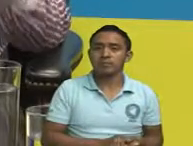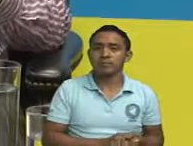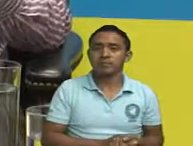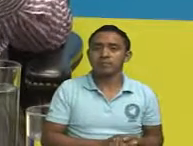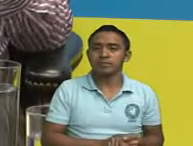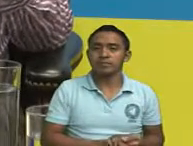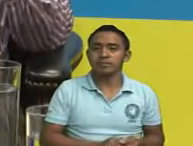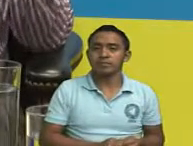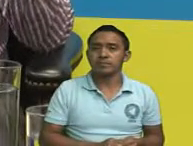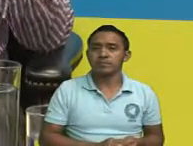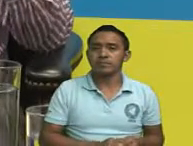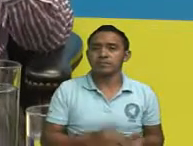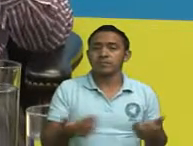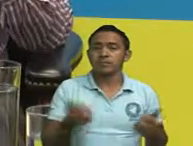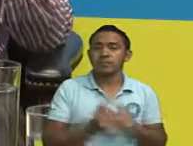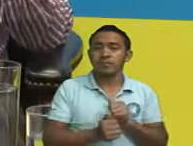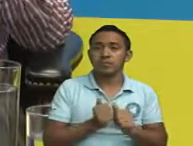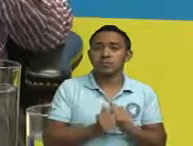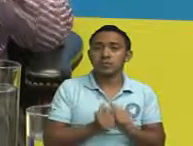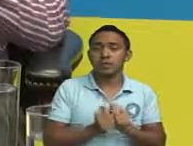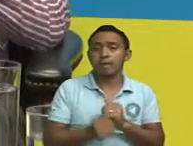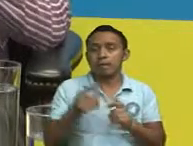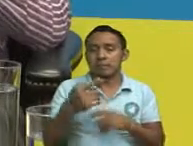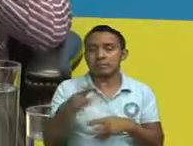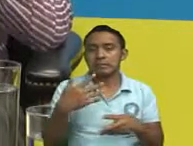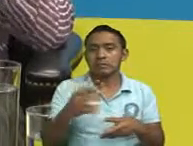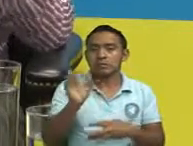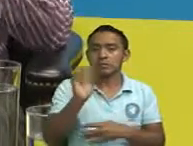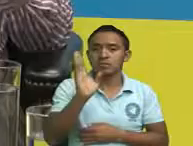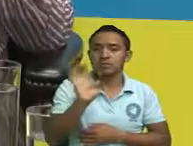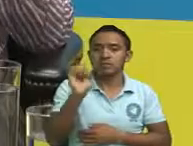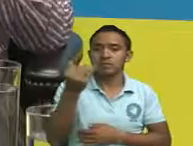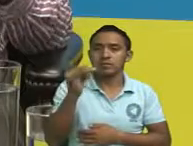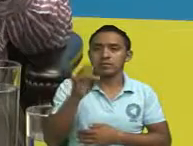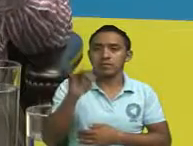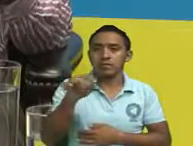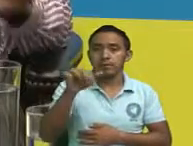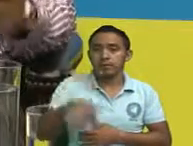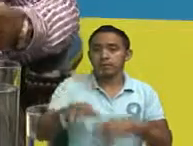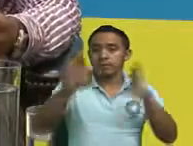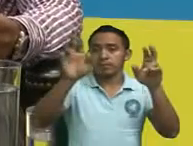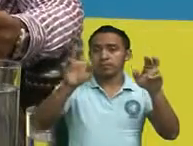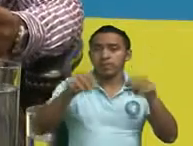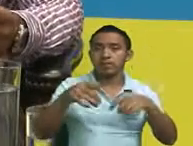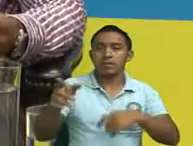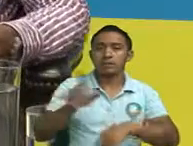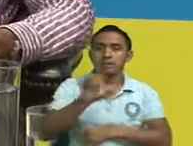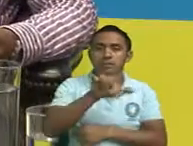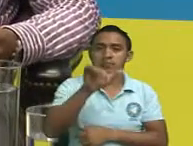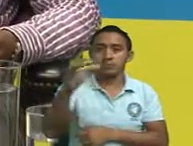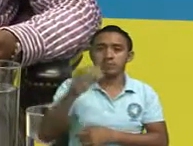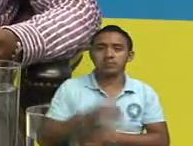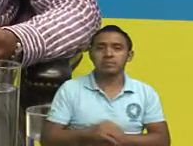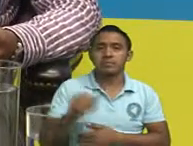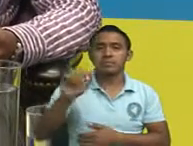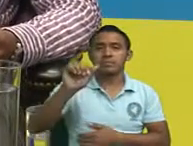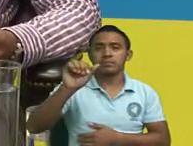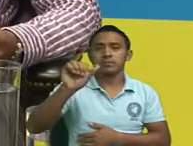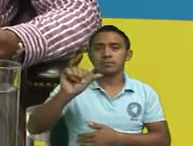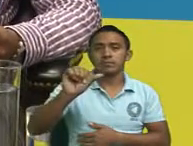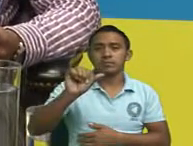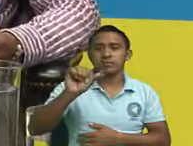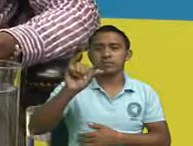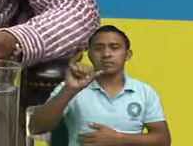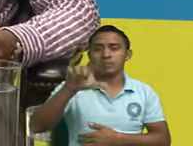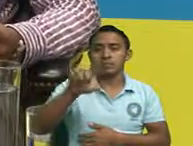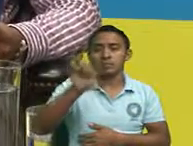en sí de los peligros que conlleva la obesidad. Ese es el tema de hoy. Estamos con la licenciada